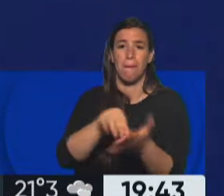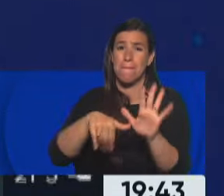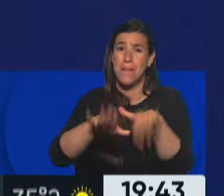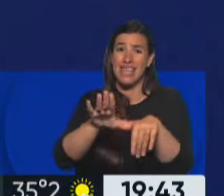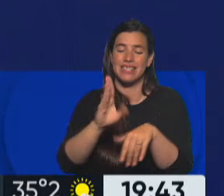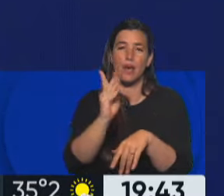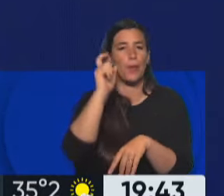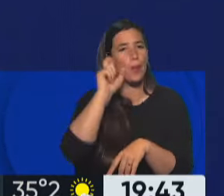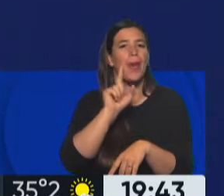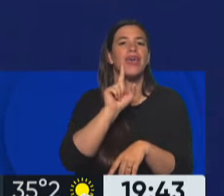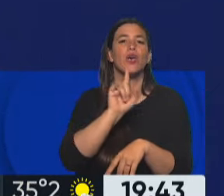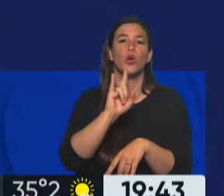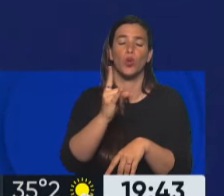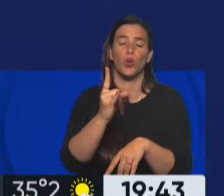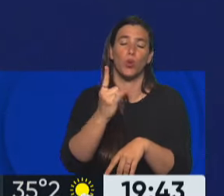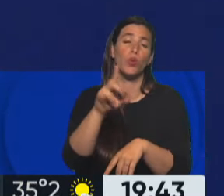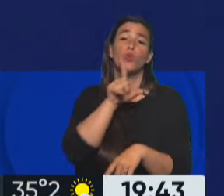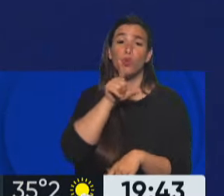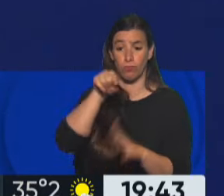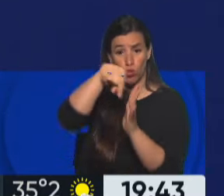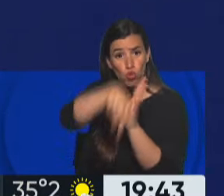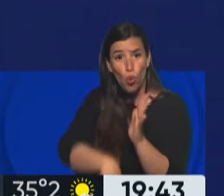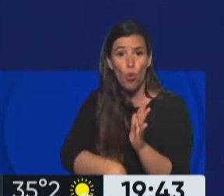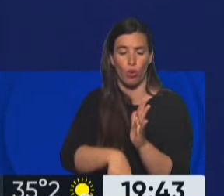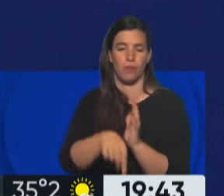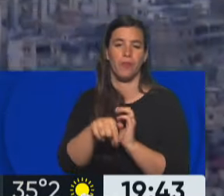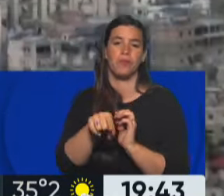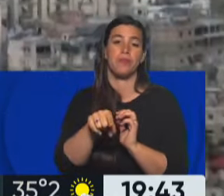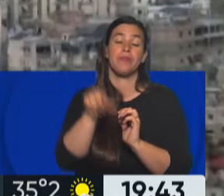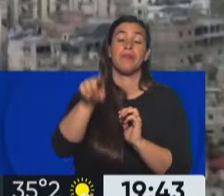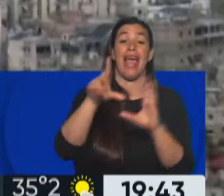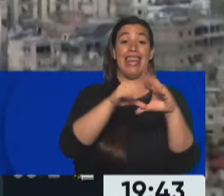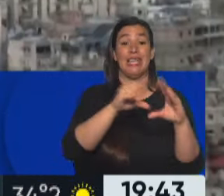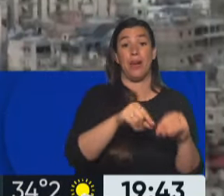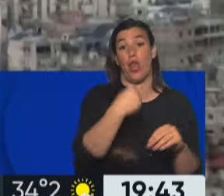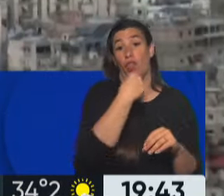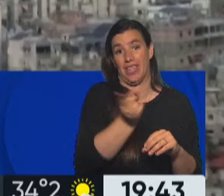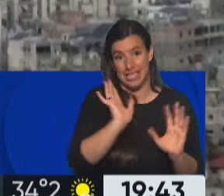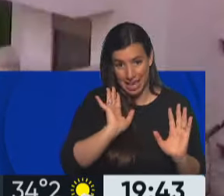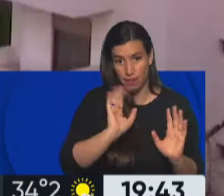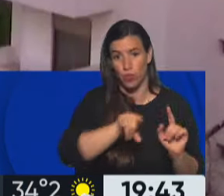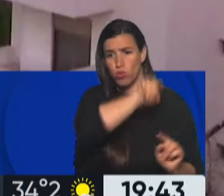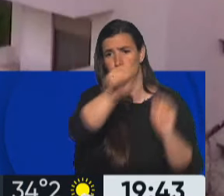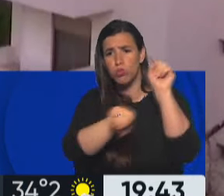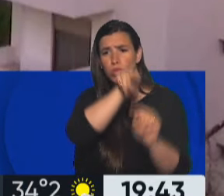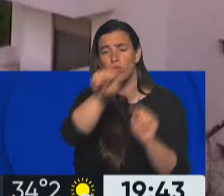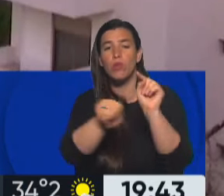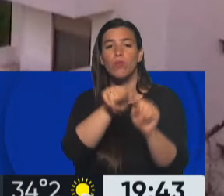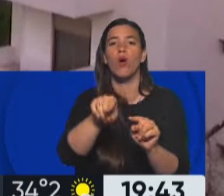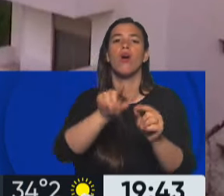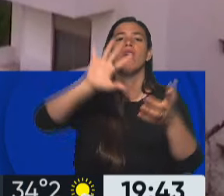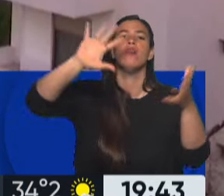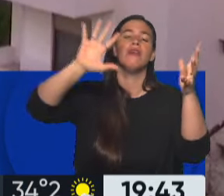de Beirut, de la capital, decíamos, lo que informan desde el Líbano es que derribaron al menos seis